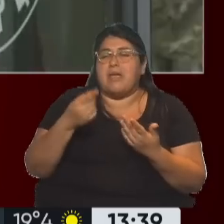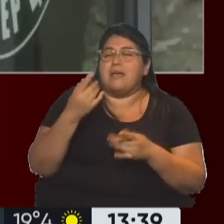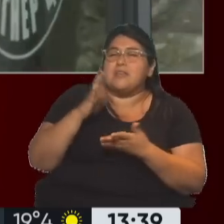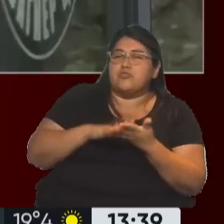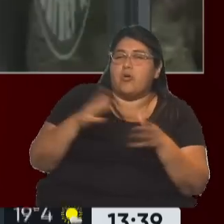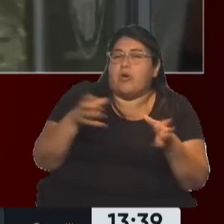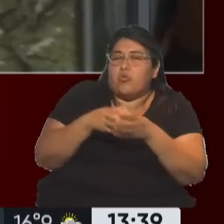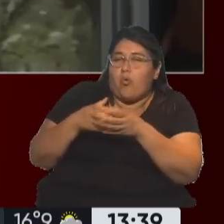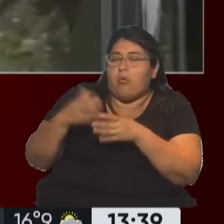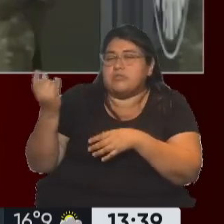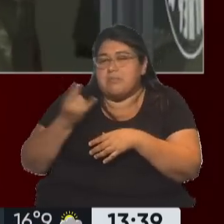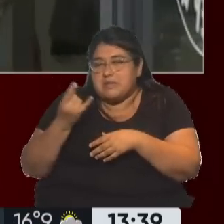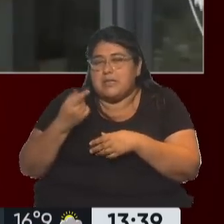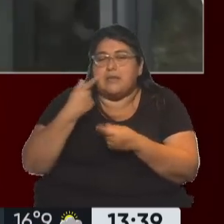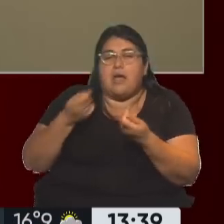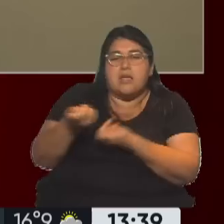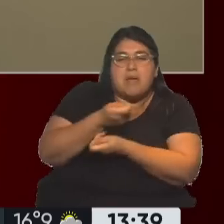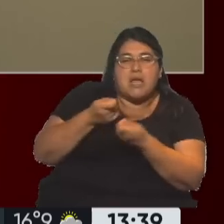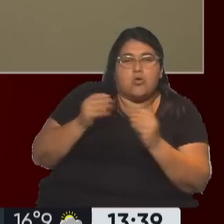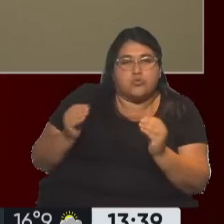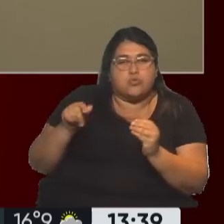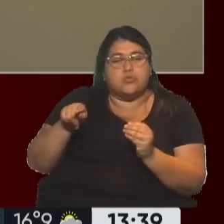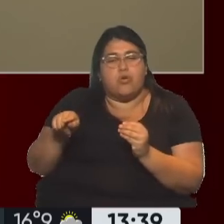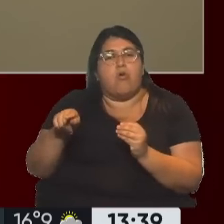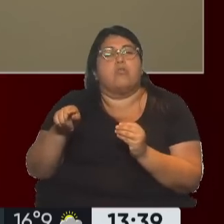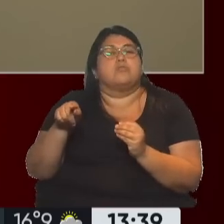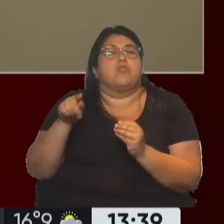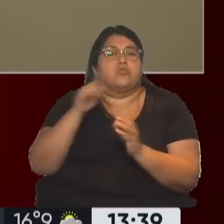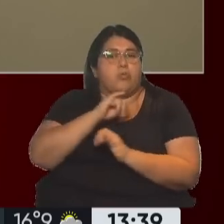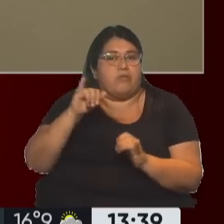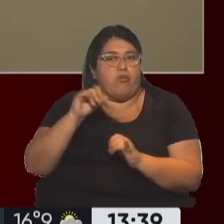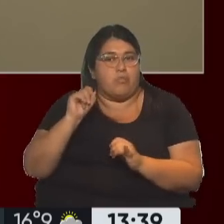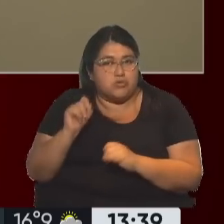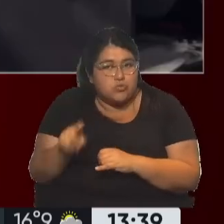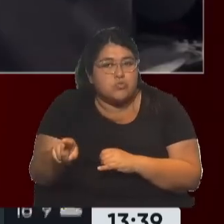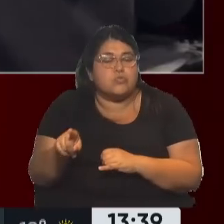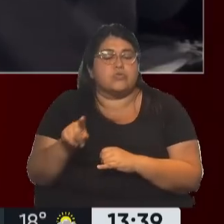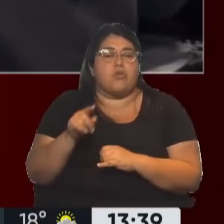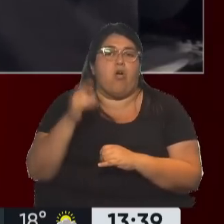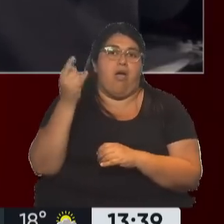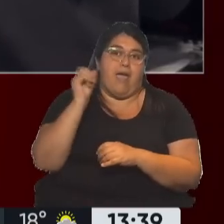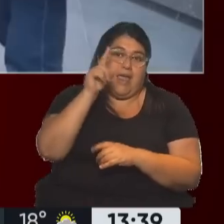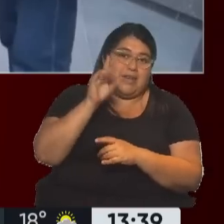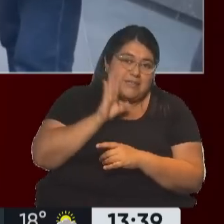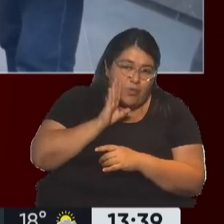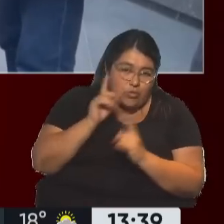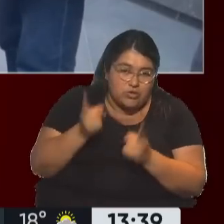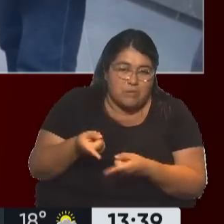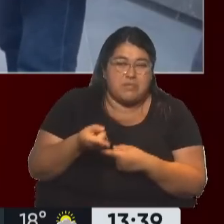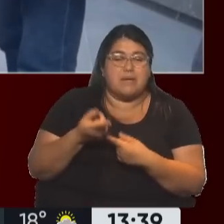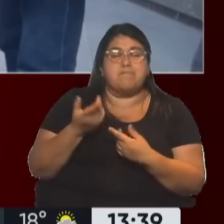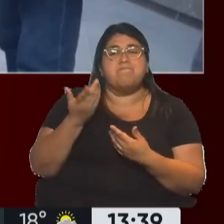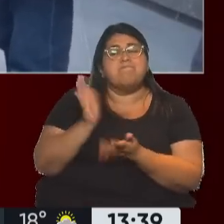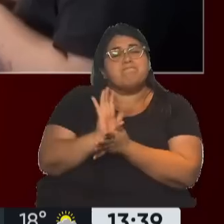el año 2016 y su operación de contrainformación en el marco de las elecciones norteamericanas. Es decir, estamos ante una